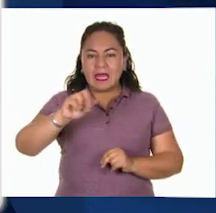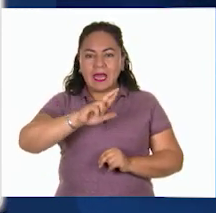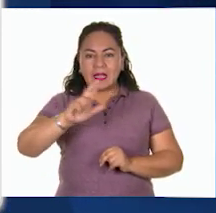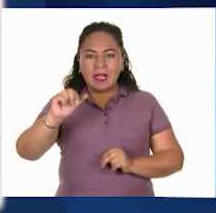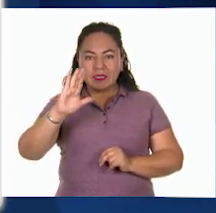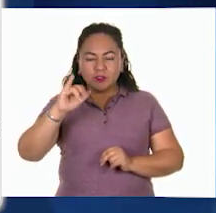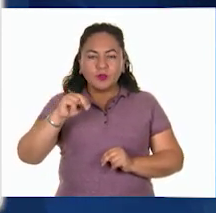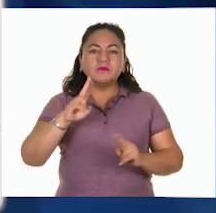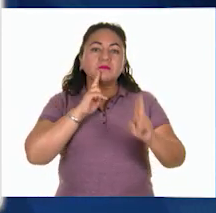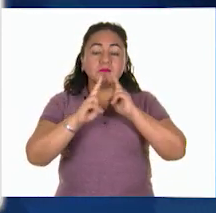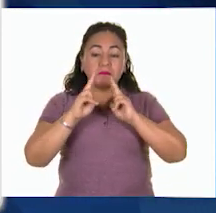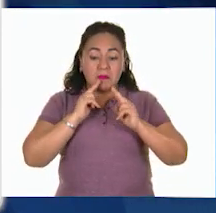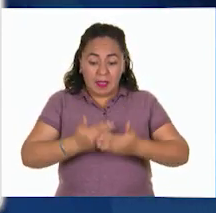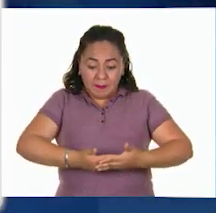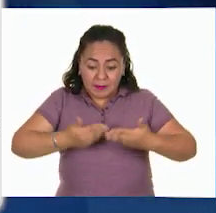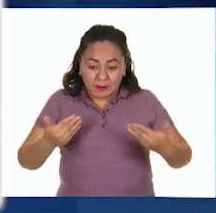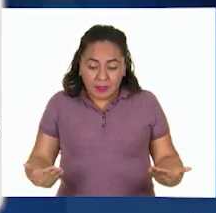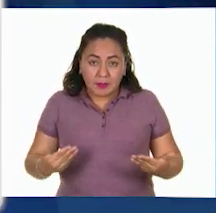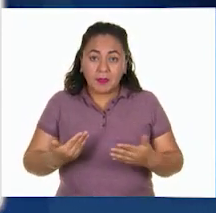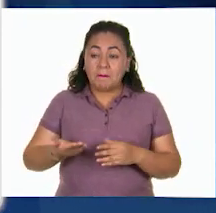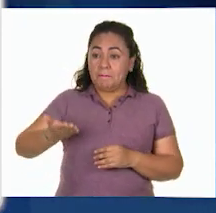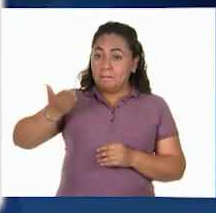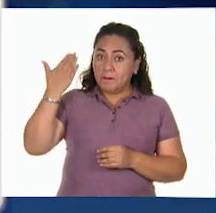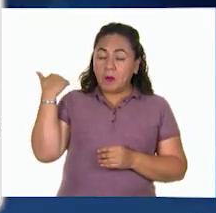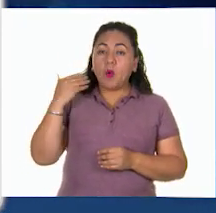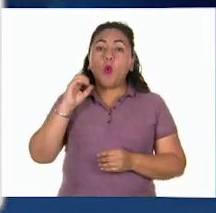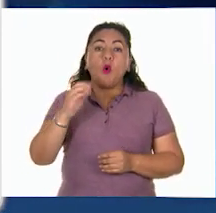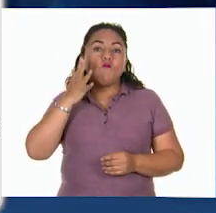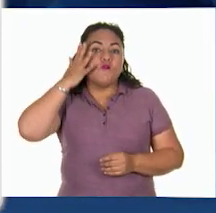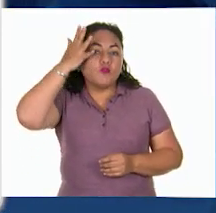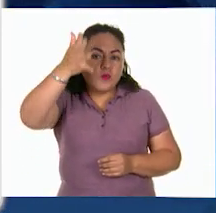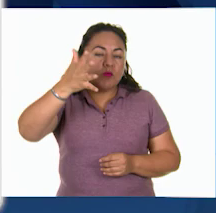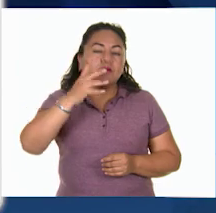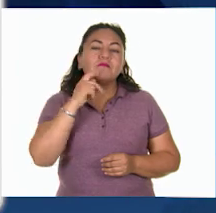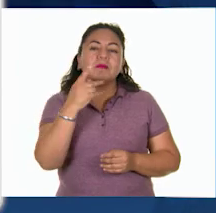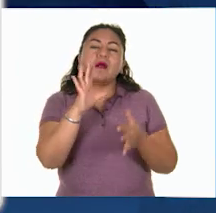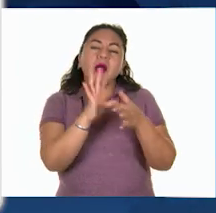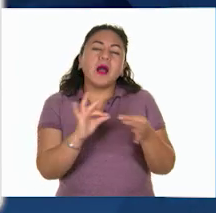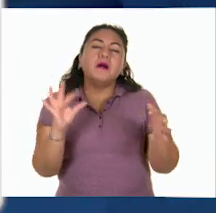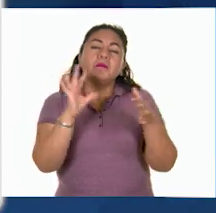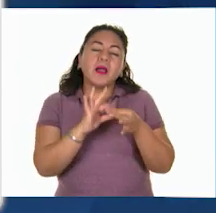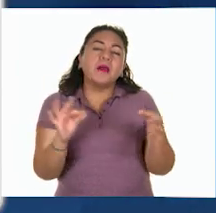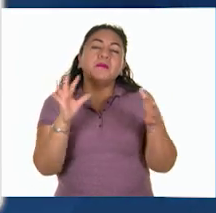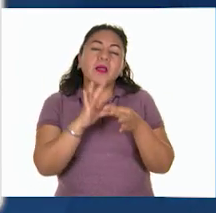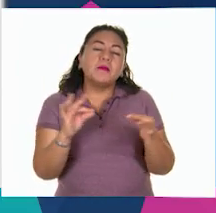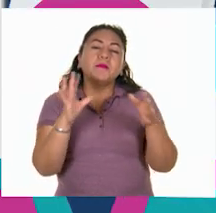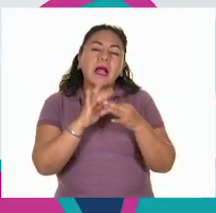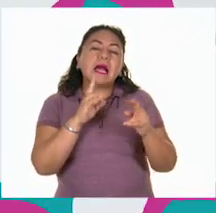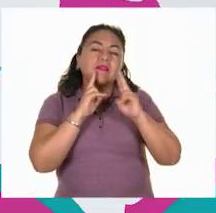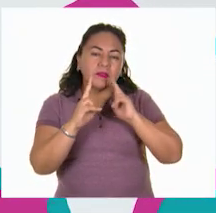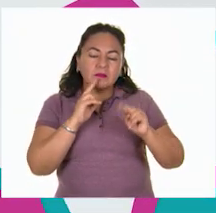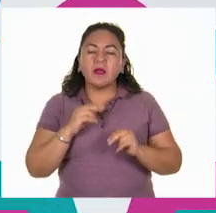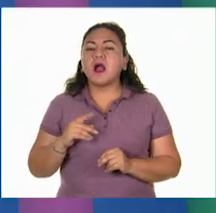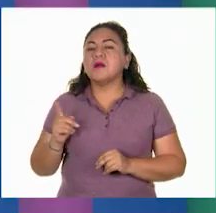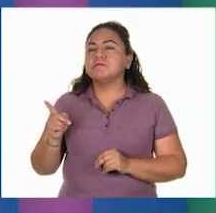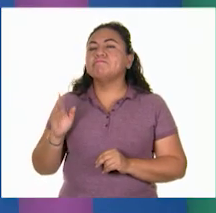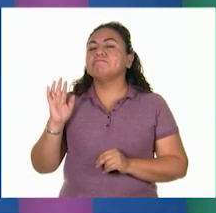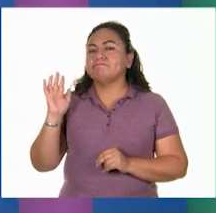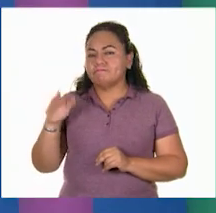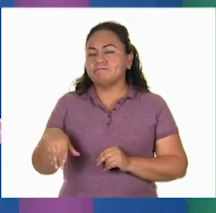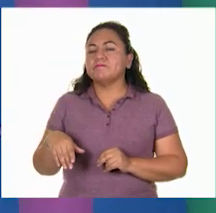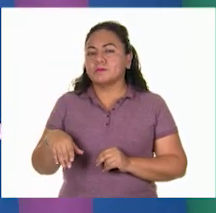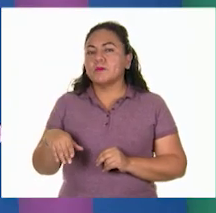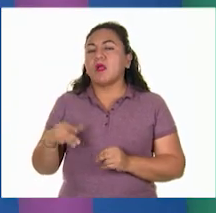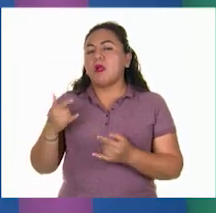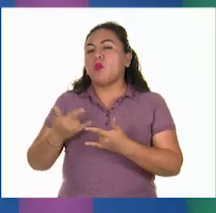presente, pasado o futuro. Pues C. Cuento. Porque el teatro sucede siempre